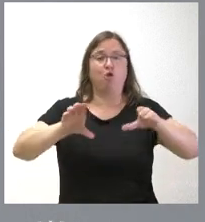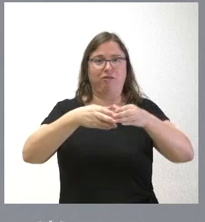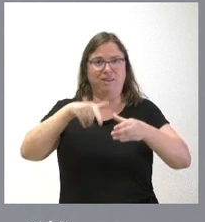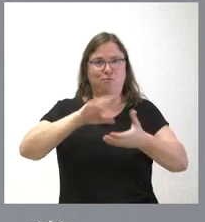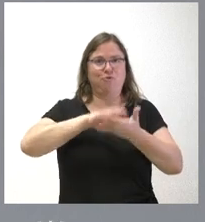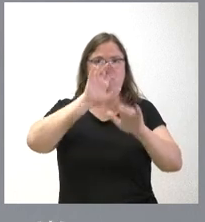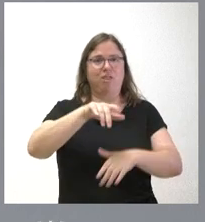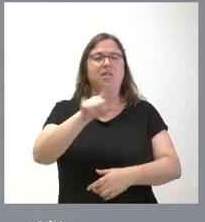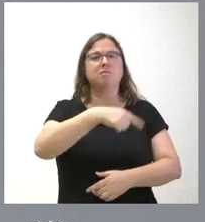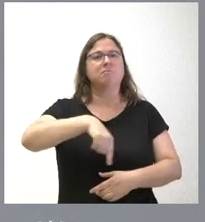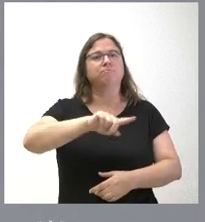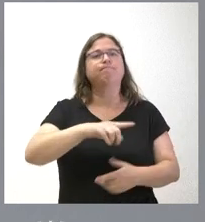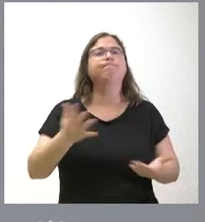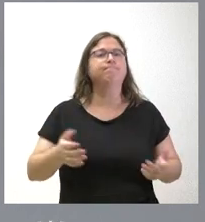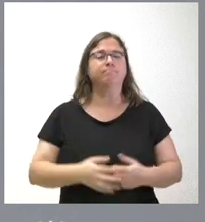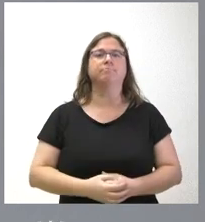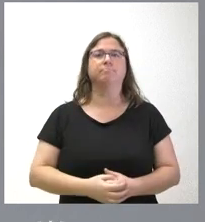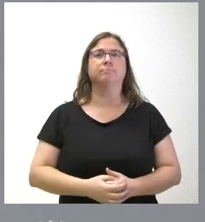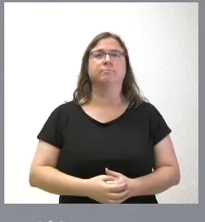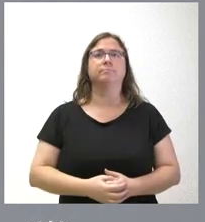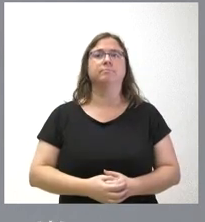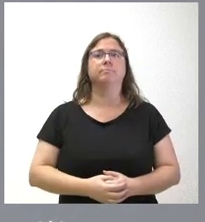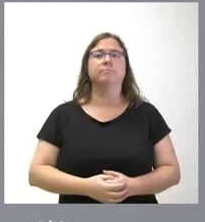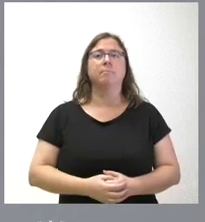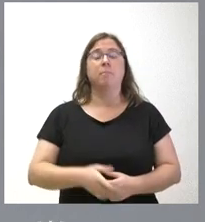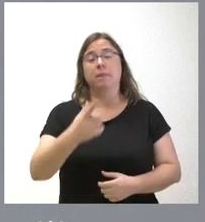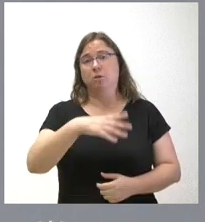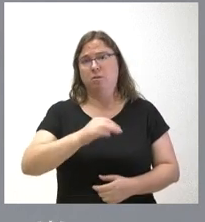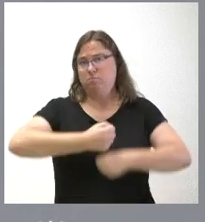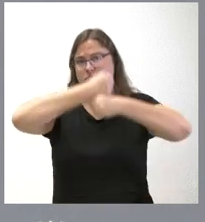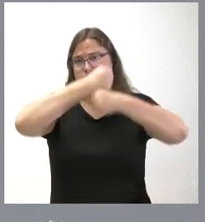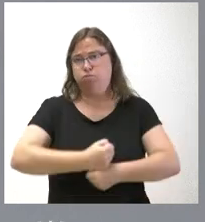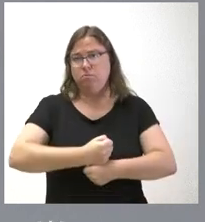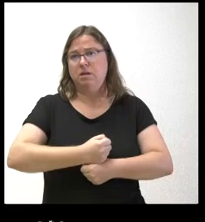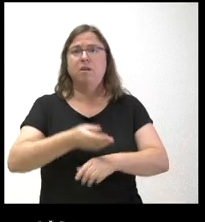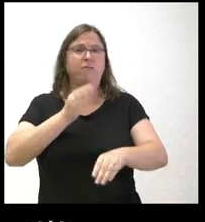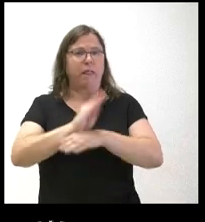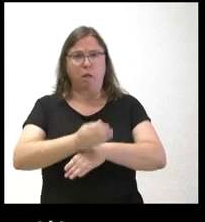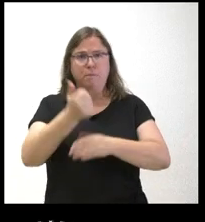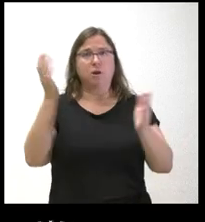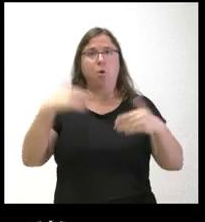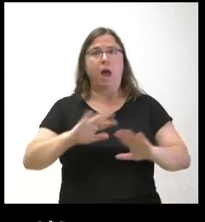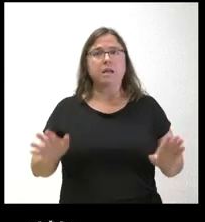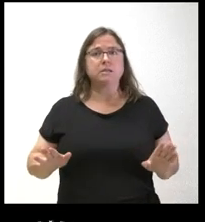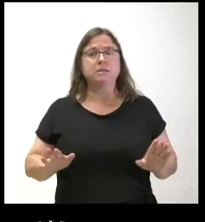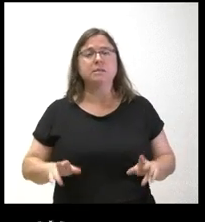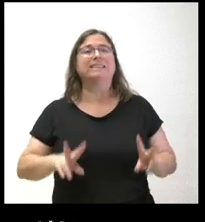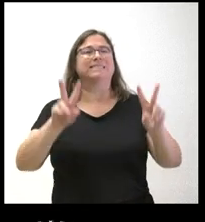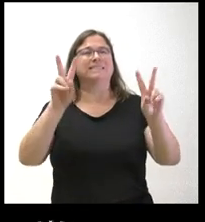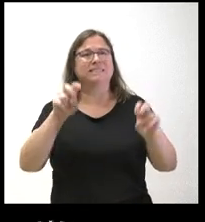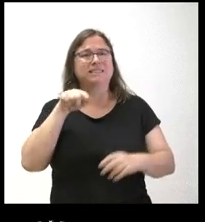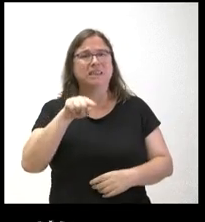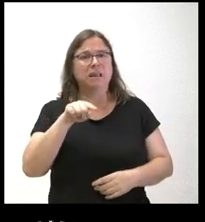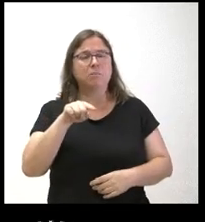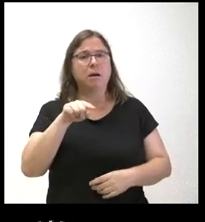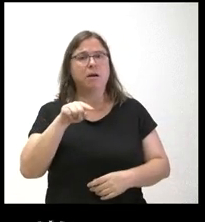para los conflictos que pudieran surgir al respecto entonces entiendo que es inamovible que no va a haber más financiación yo no sé si este tema es